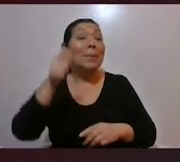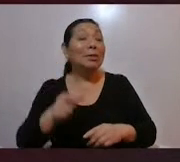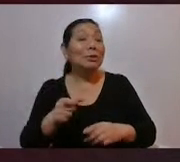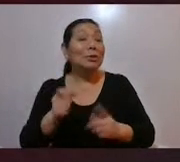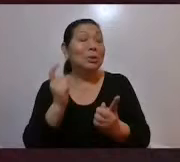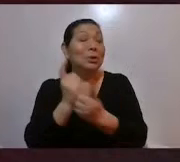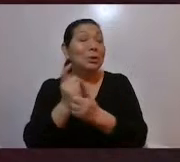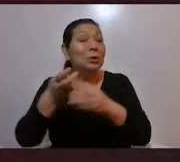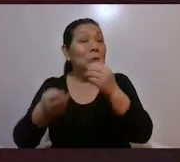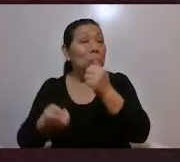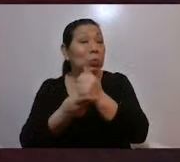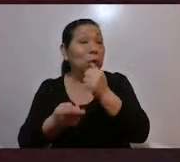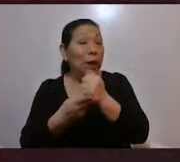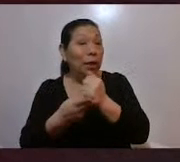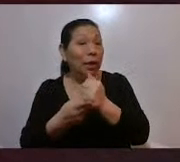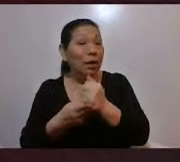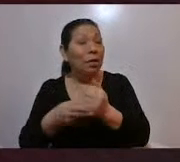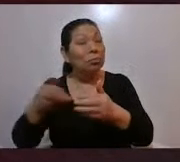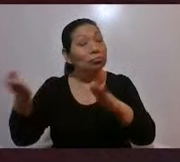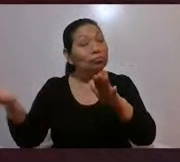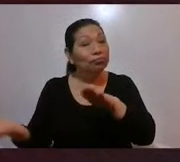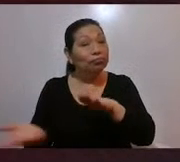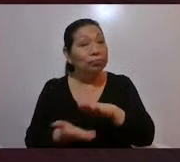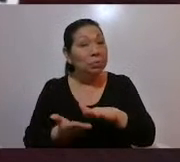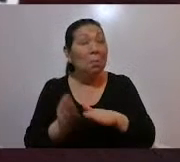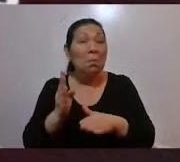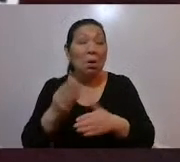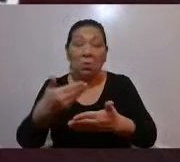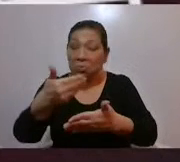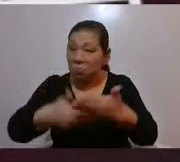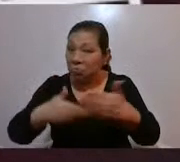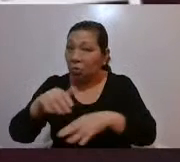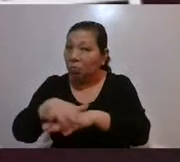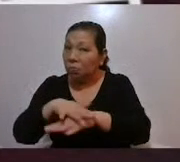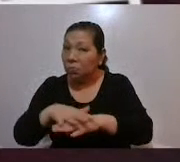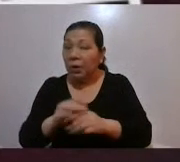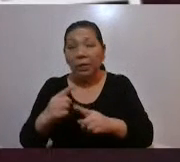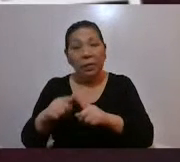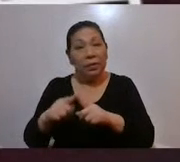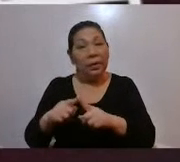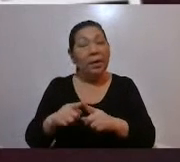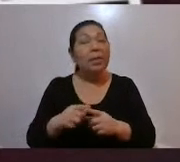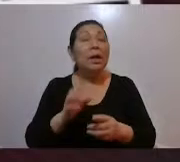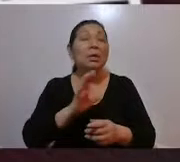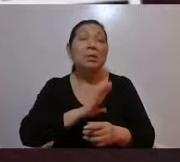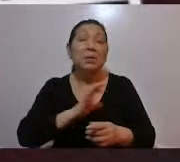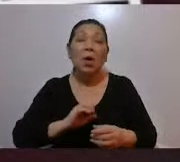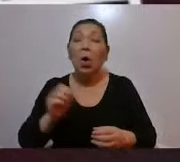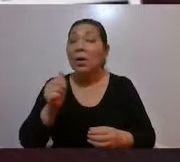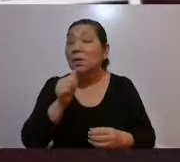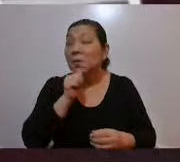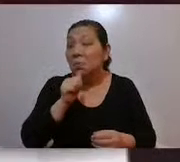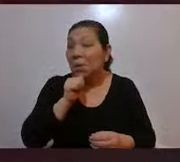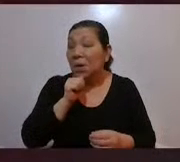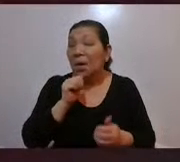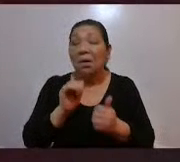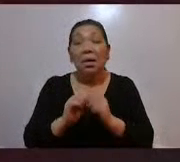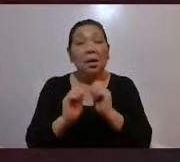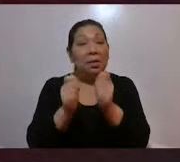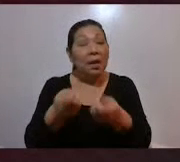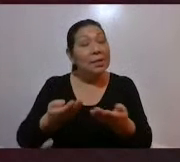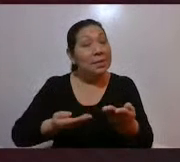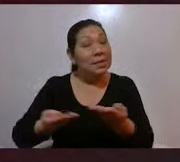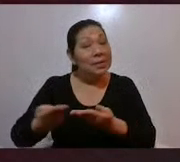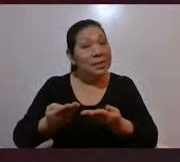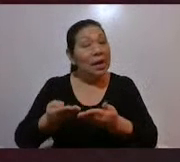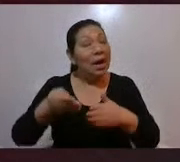la persona que se encuentre almacenada o registrada en archivos, bancos de datos o registros de entidades públicas o de instituciones